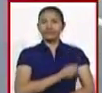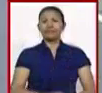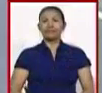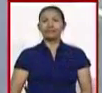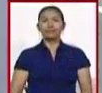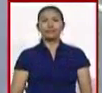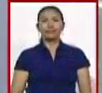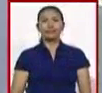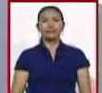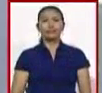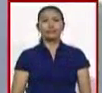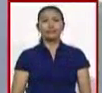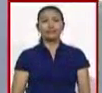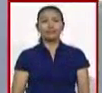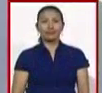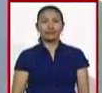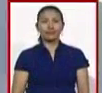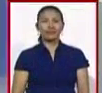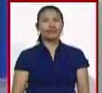Policía.